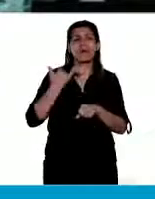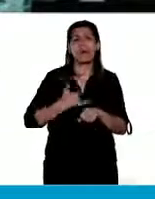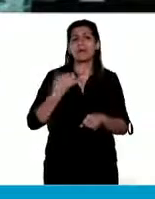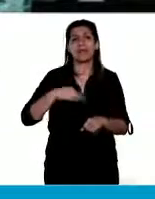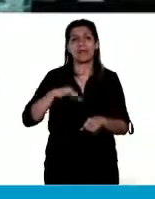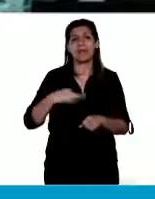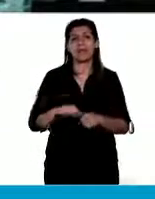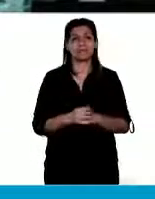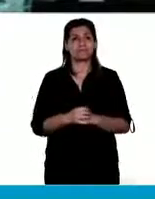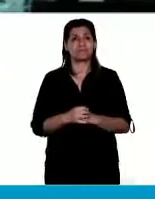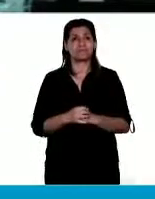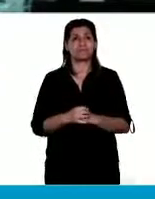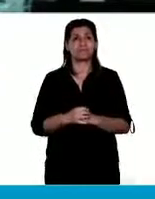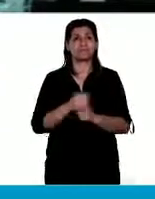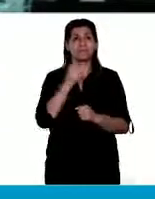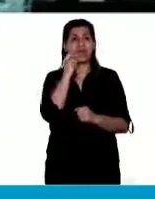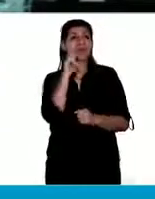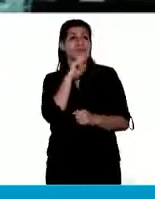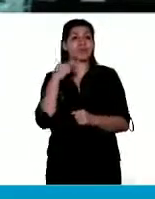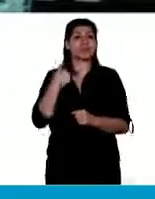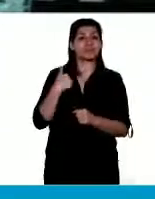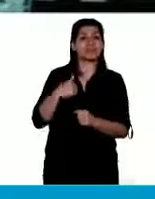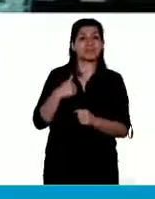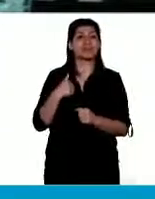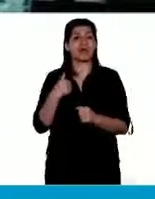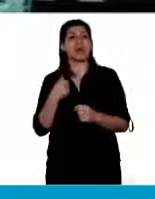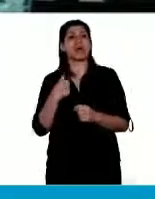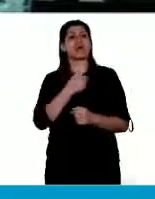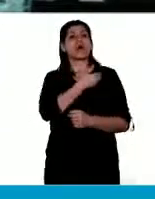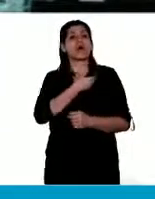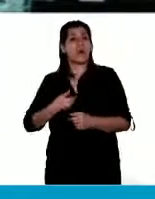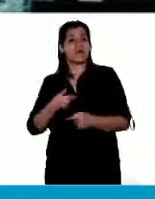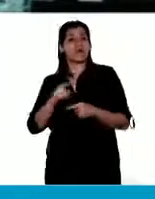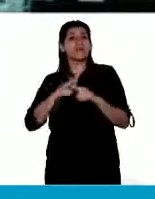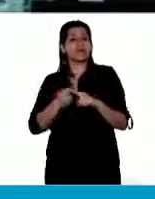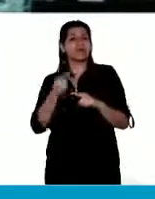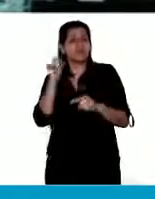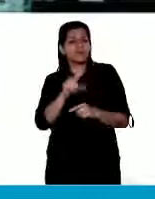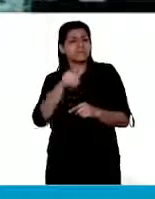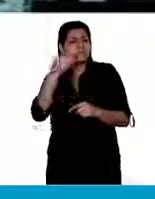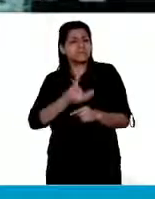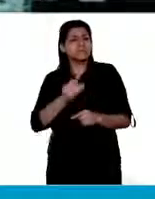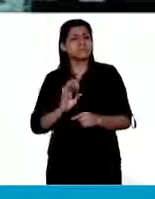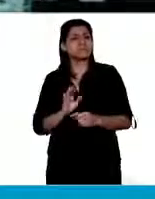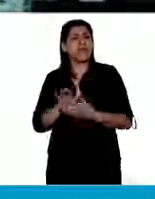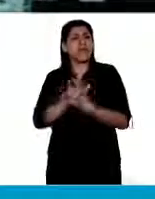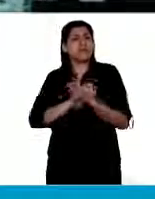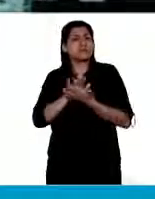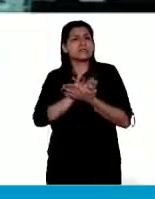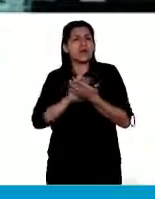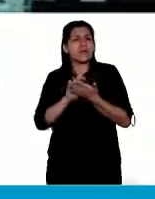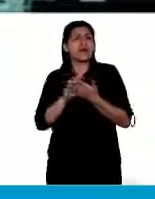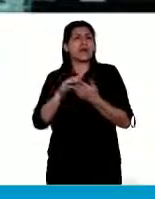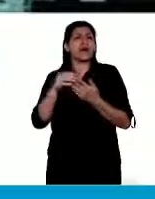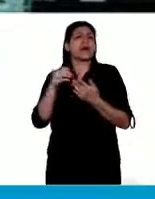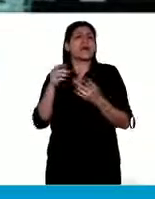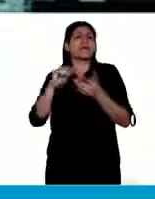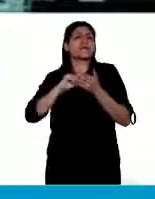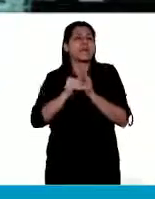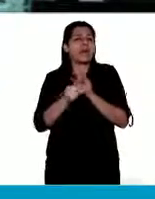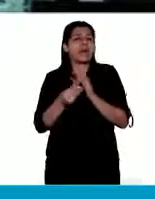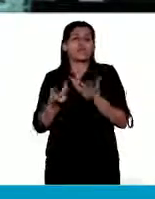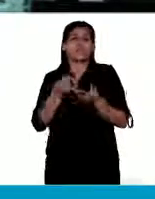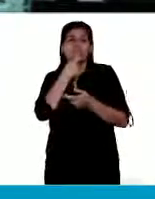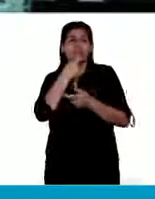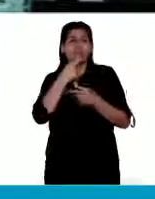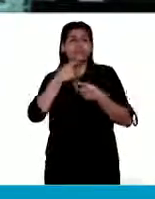los bonaerenses necesitamos son gobiernos que impulsen políticas concretas para resolver los múltiples problemas que nos están aquejando.